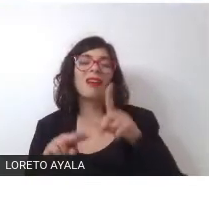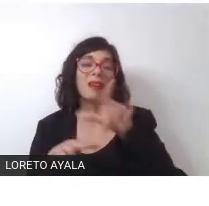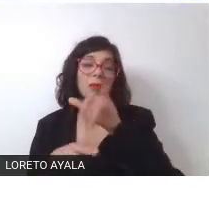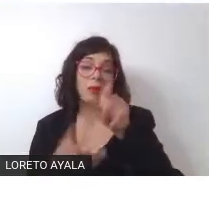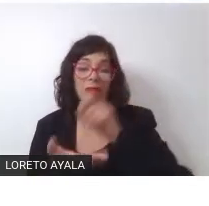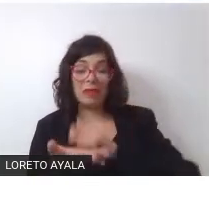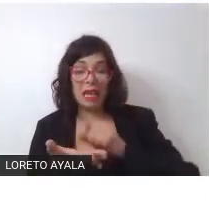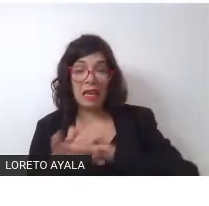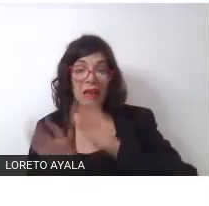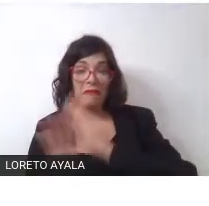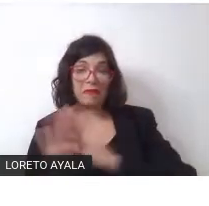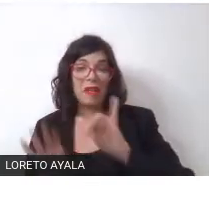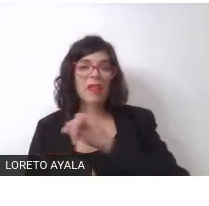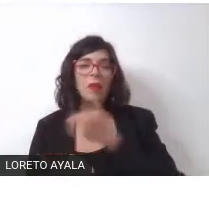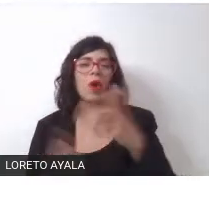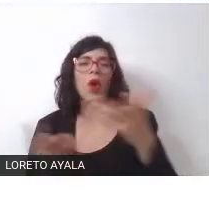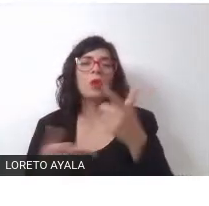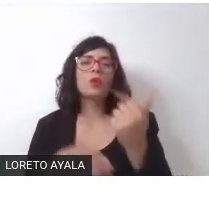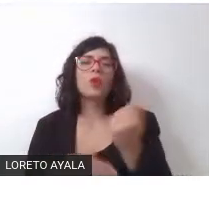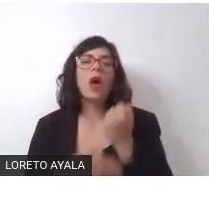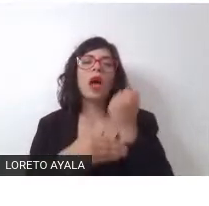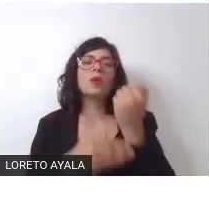tareas? ¿Cómo ayudas en casa?